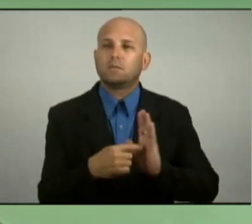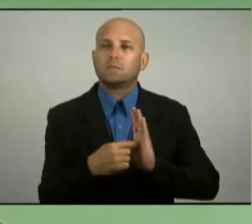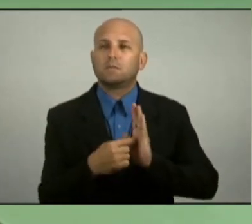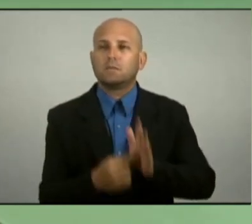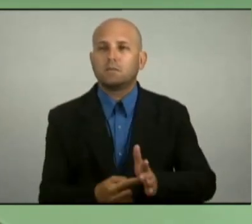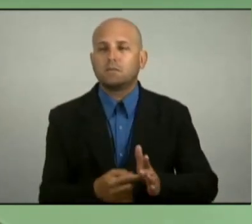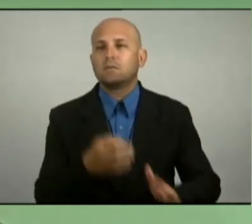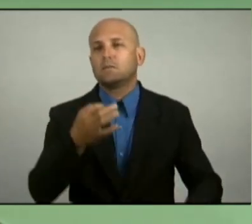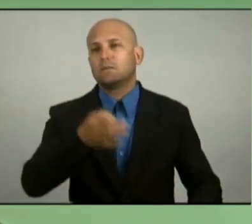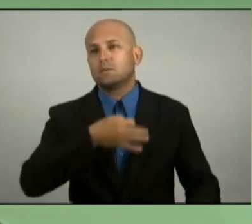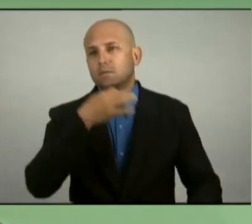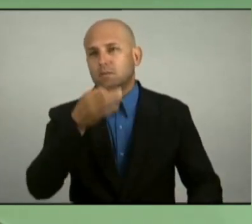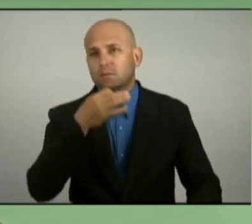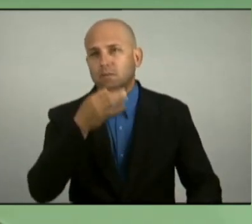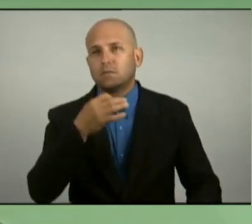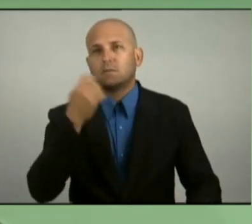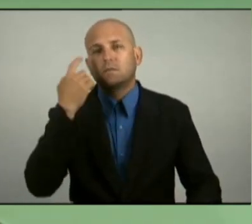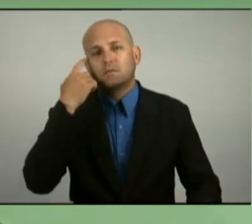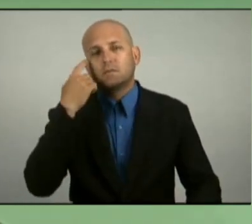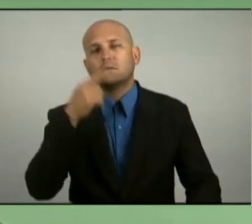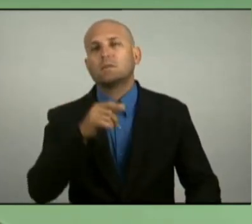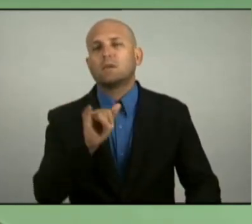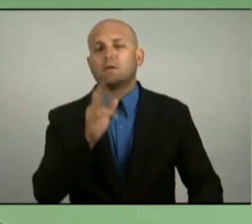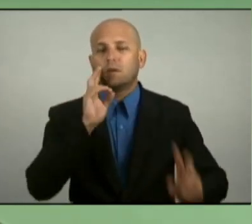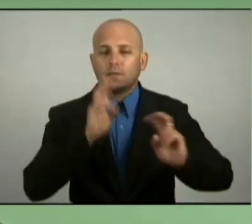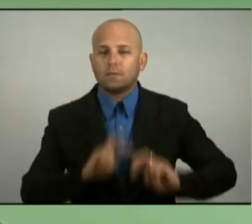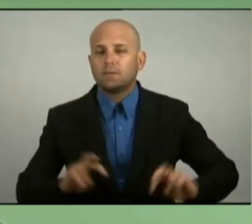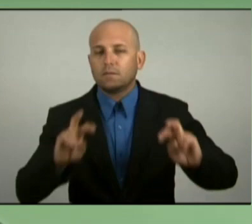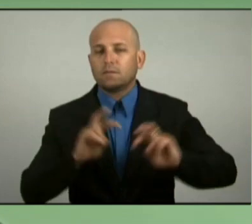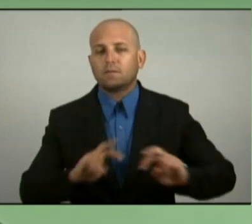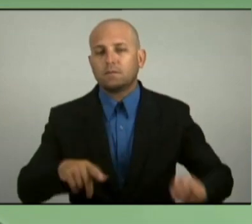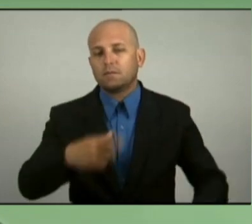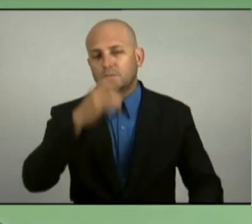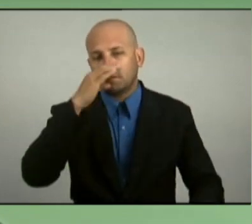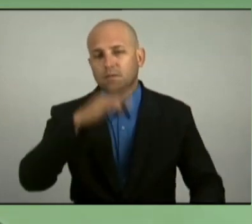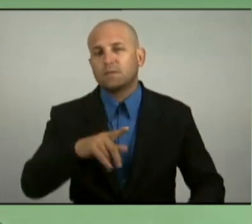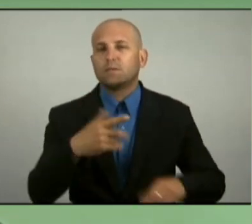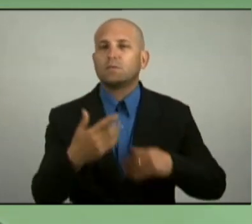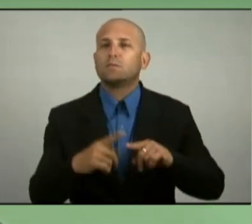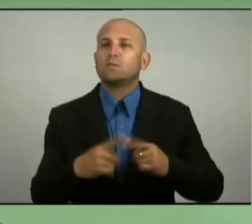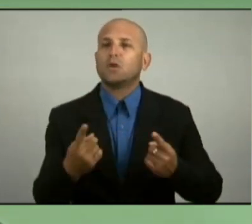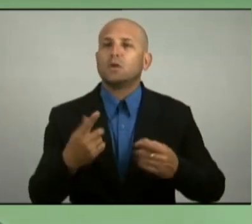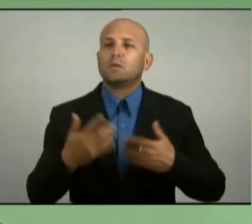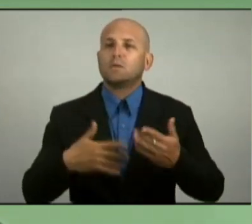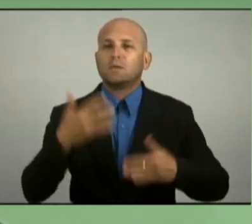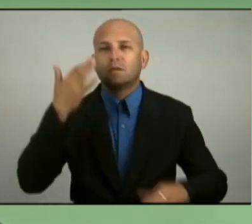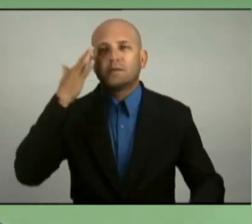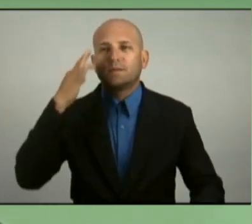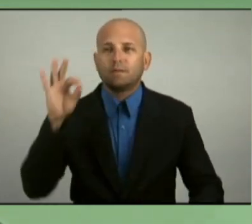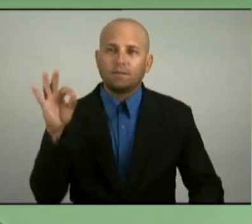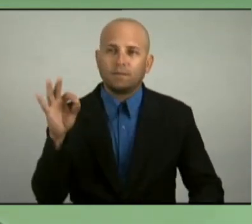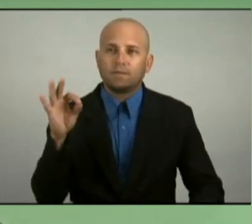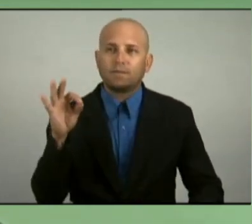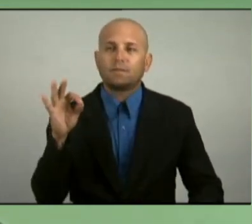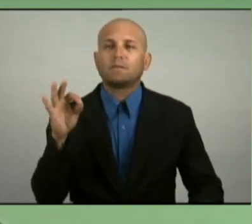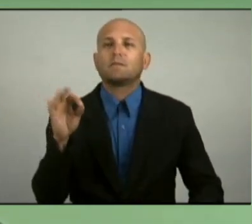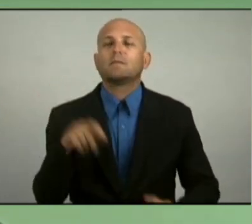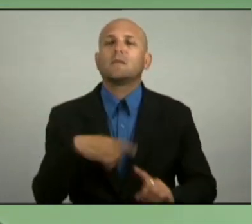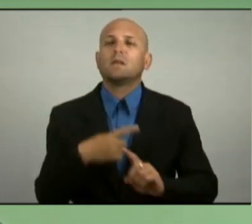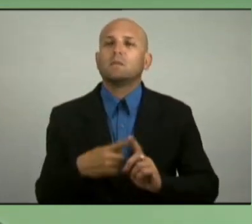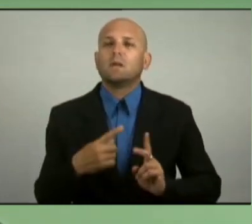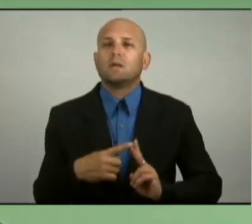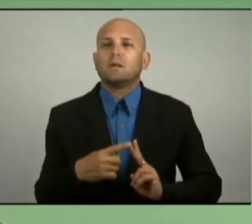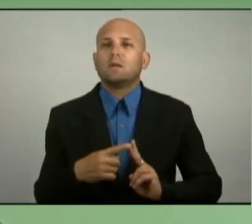a permitir estudiar e la problemática que tienen y dar una serie de orientaciones no solamente desde el punto de vista psicológico sino